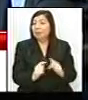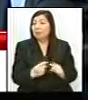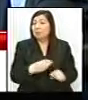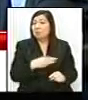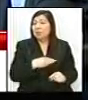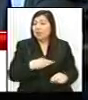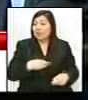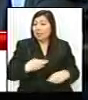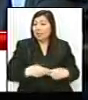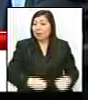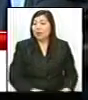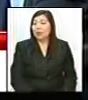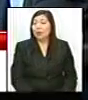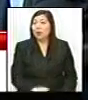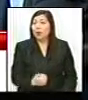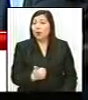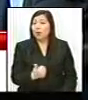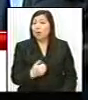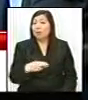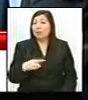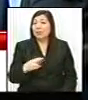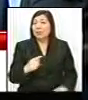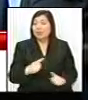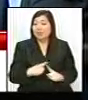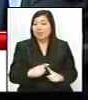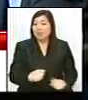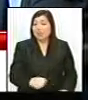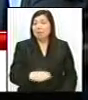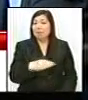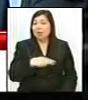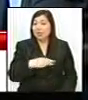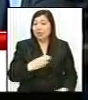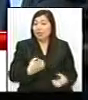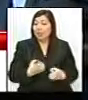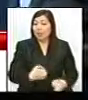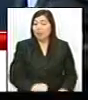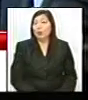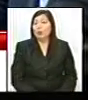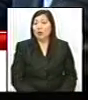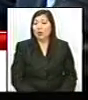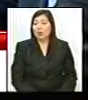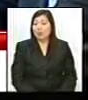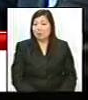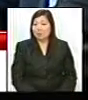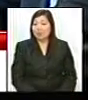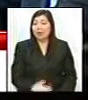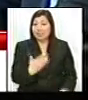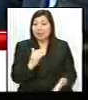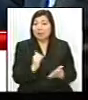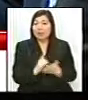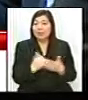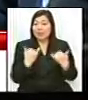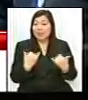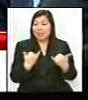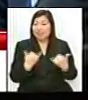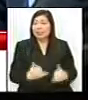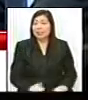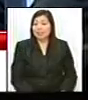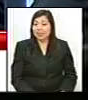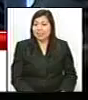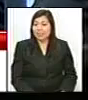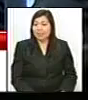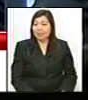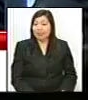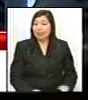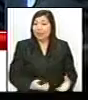Ministerio de la Producción, otra es por MINCETUR y otra es por el Ministerio de Economía. En todo caso, sabemos que estas